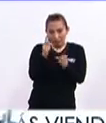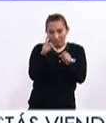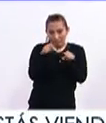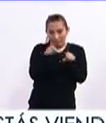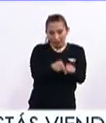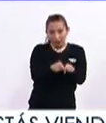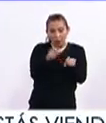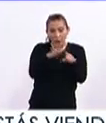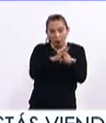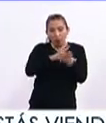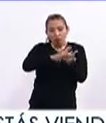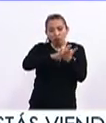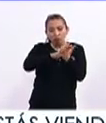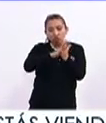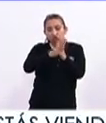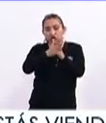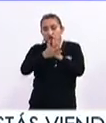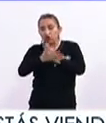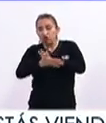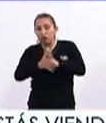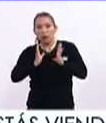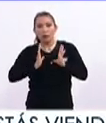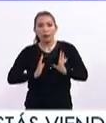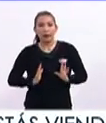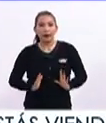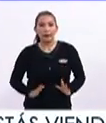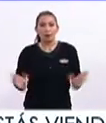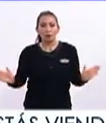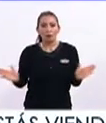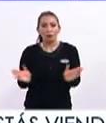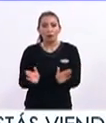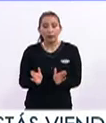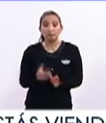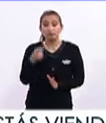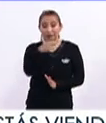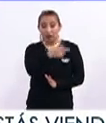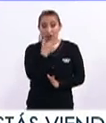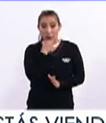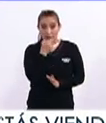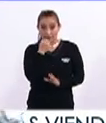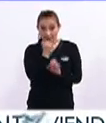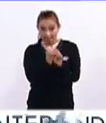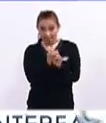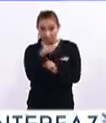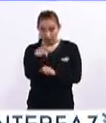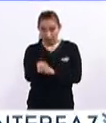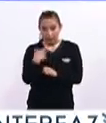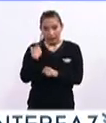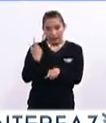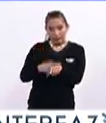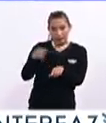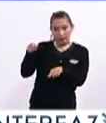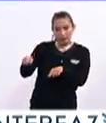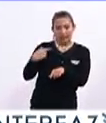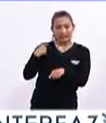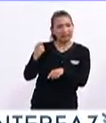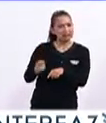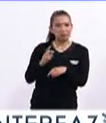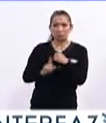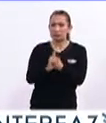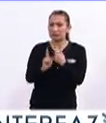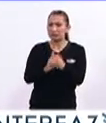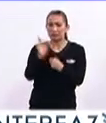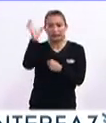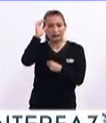simultáneamente la degradación del cuerpo o del huésped. El académico universitario afirmó que este padecimiento representa un